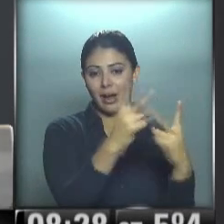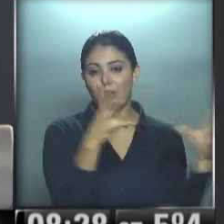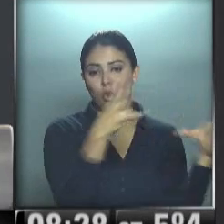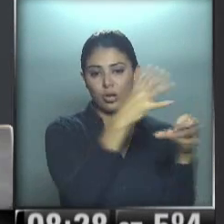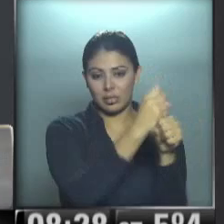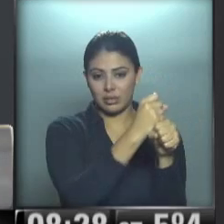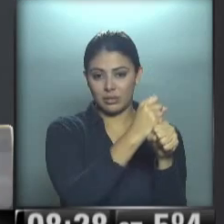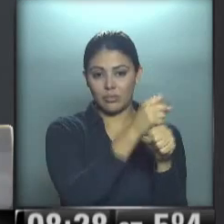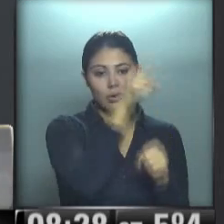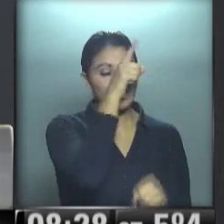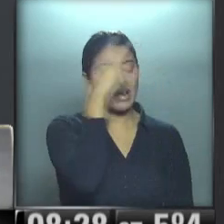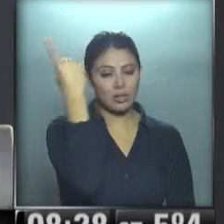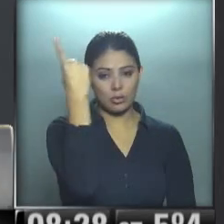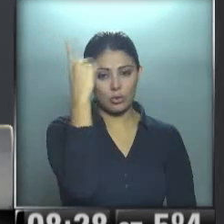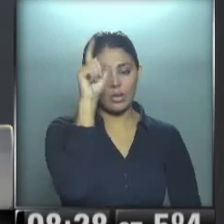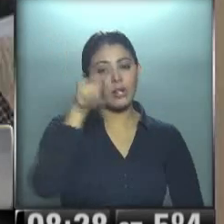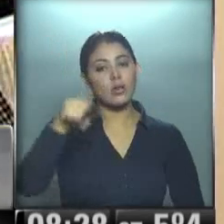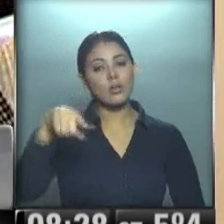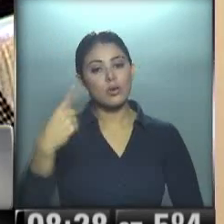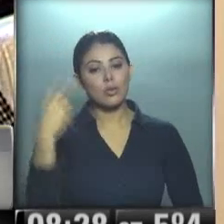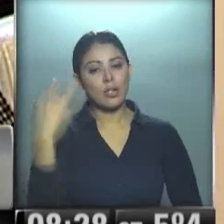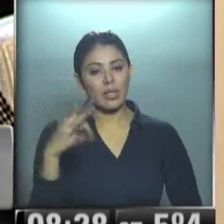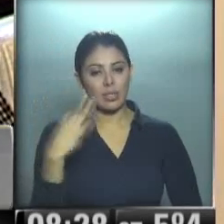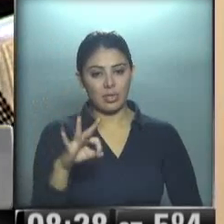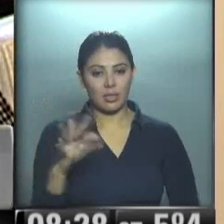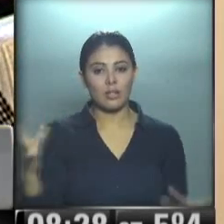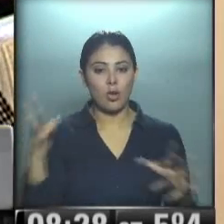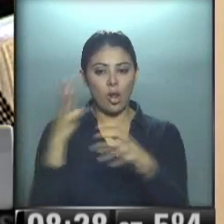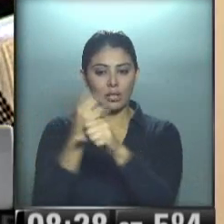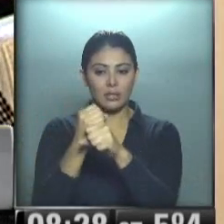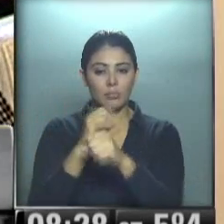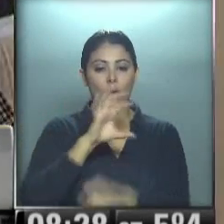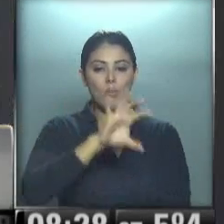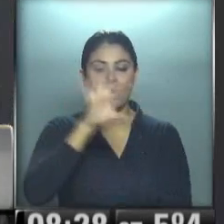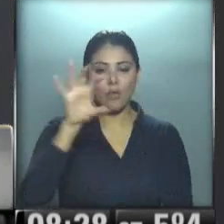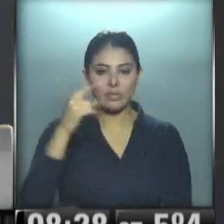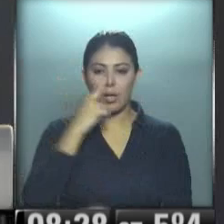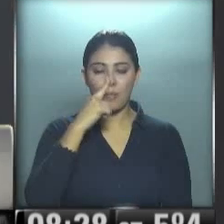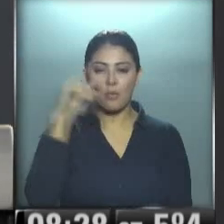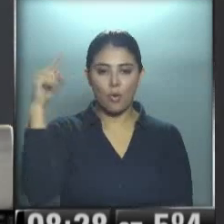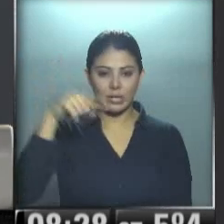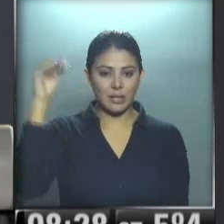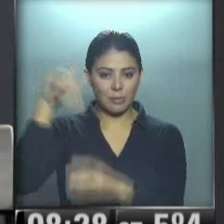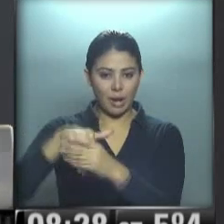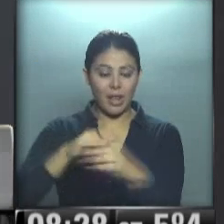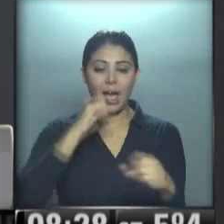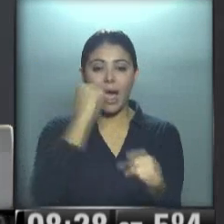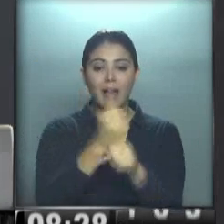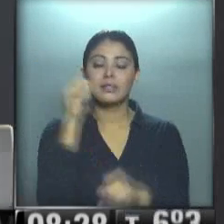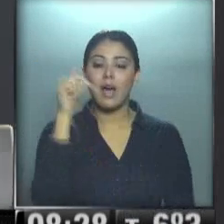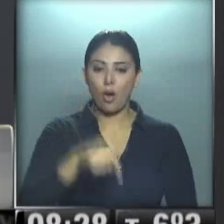de jurisdicción nacional con los collies corresponden a las líneas provinciales y municipales porque hasta ahora